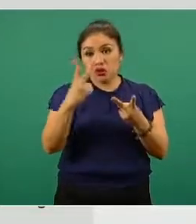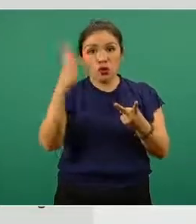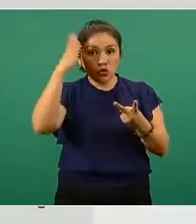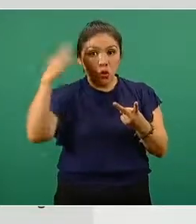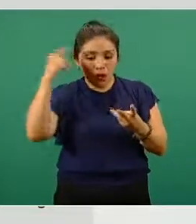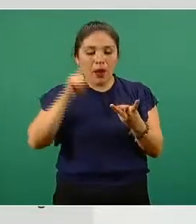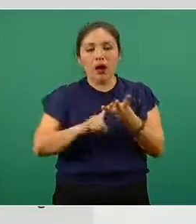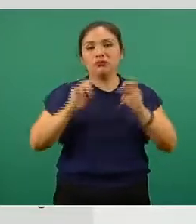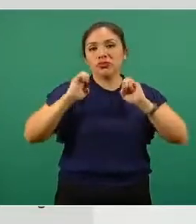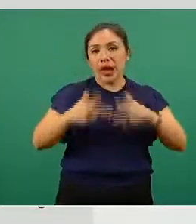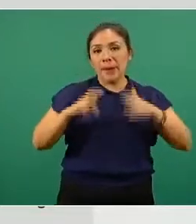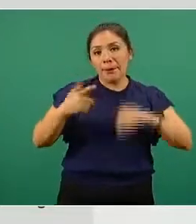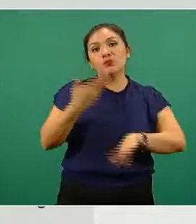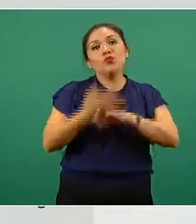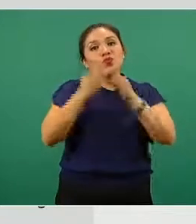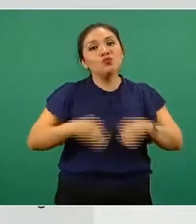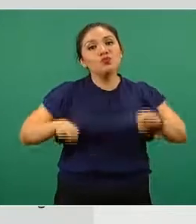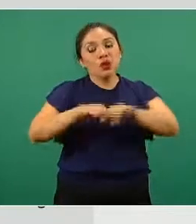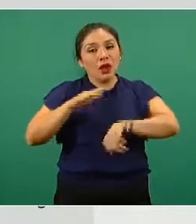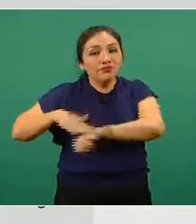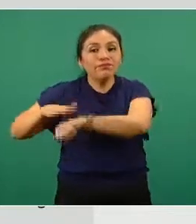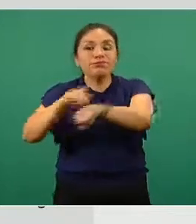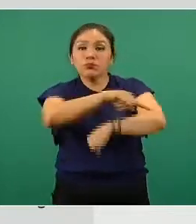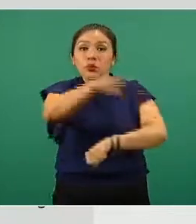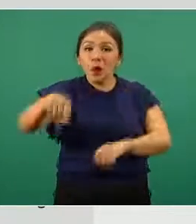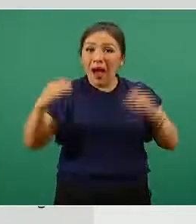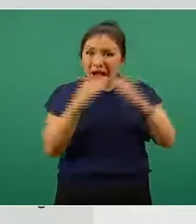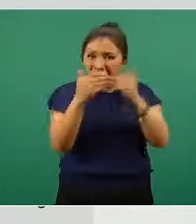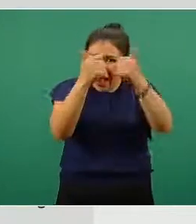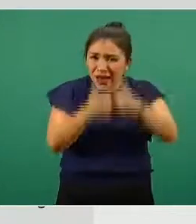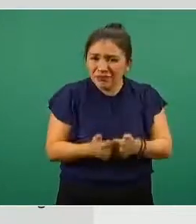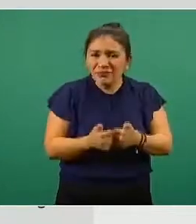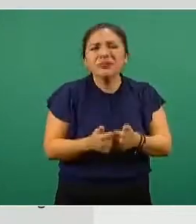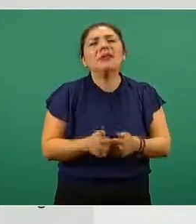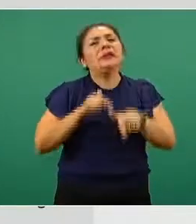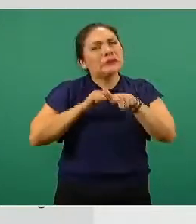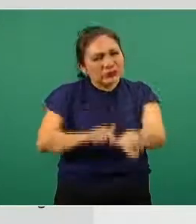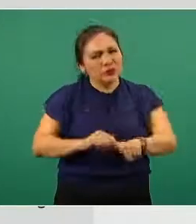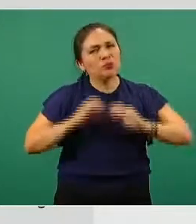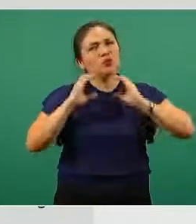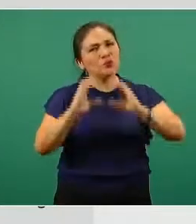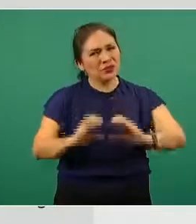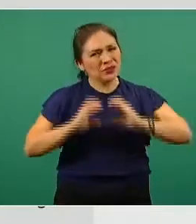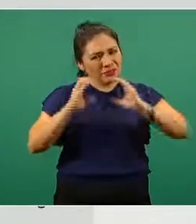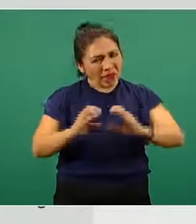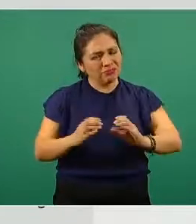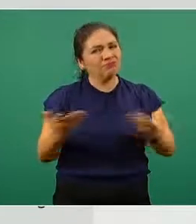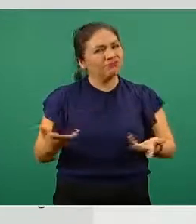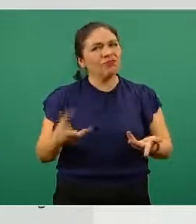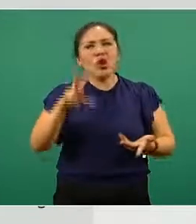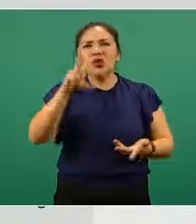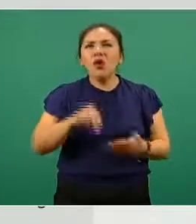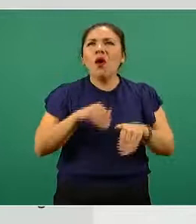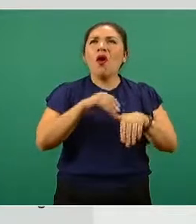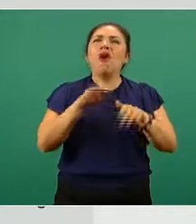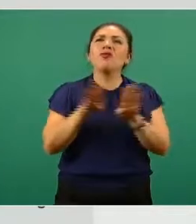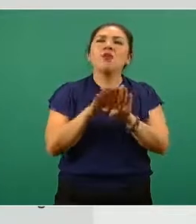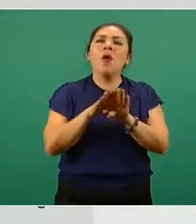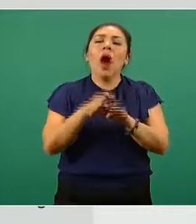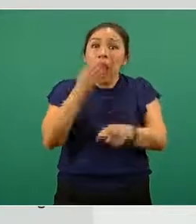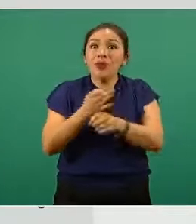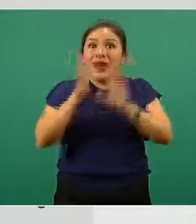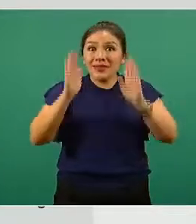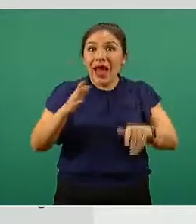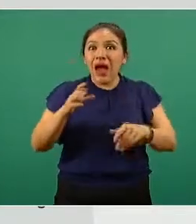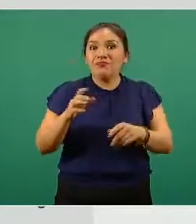Muy importante, haciendo el llamado a todos ustedes que están en casa a no bajar la guardia. Vamos en